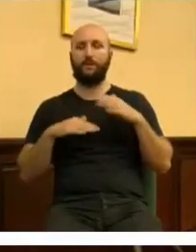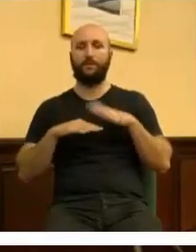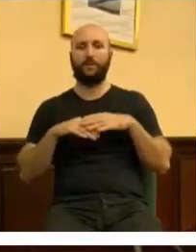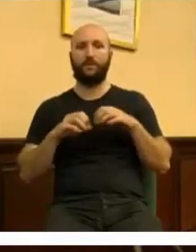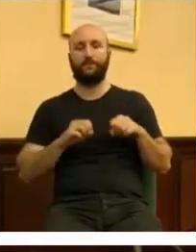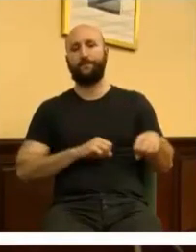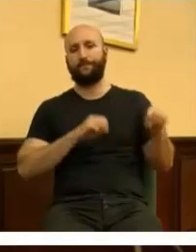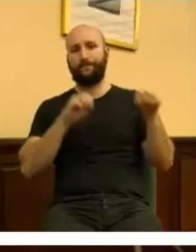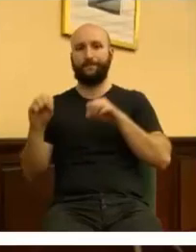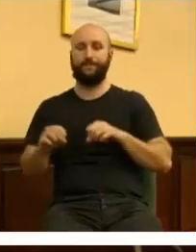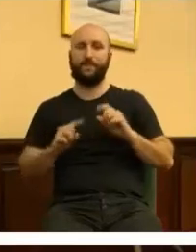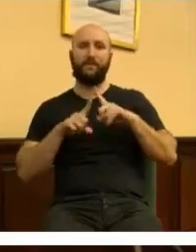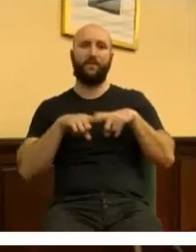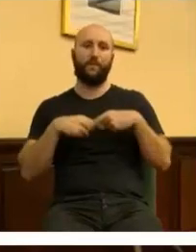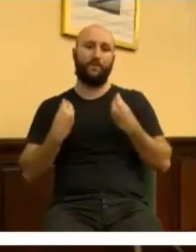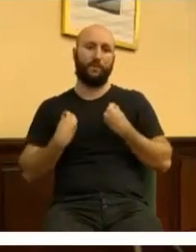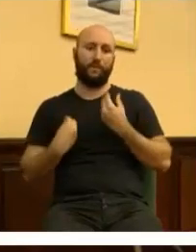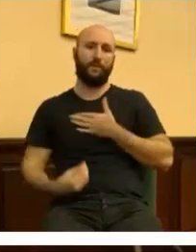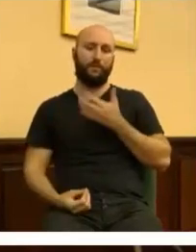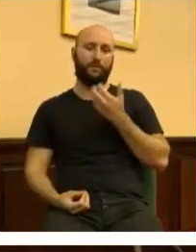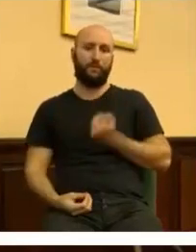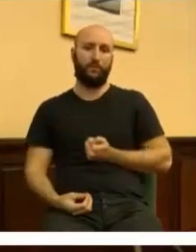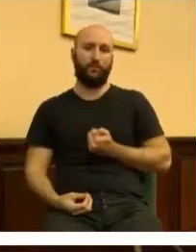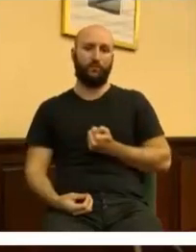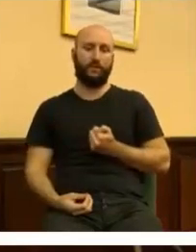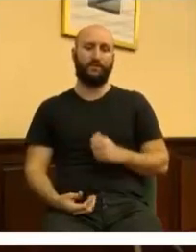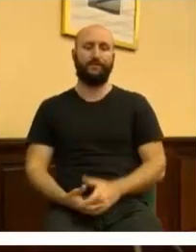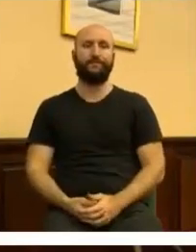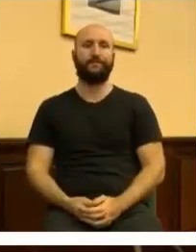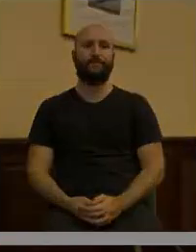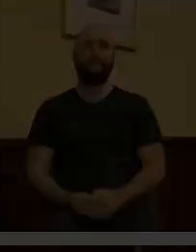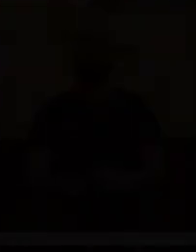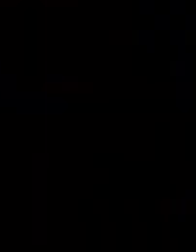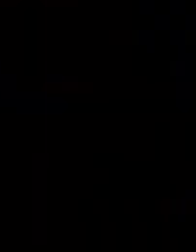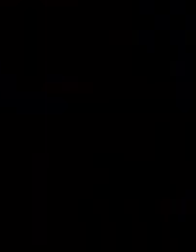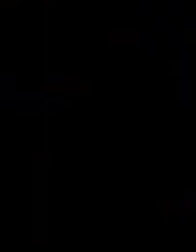a estas familias mostoleñas en sus reclamaciones. Nada más. Muchas gracias.